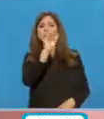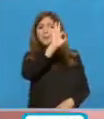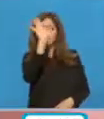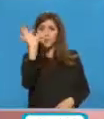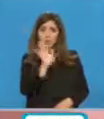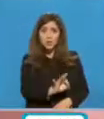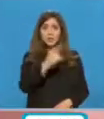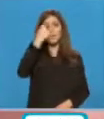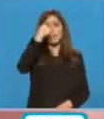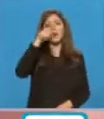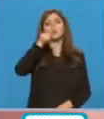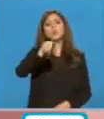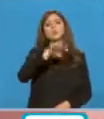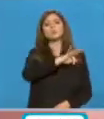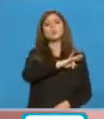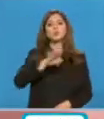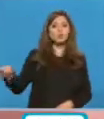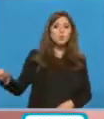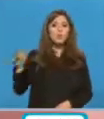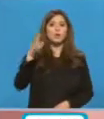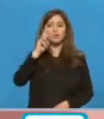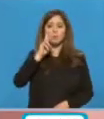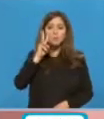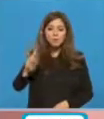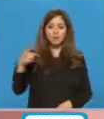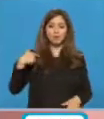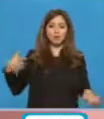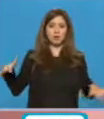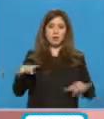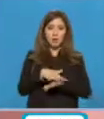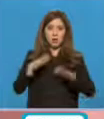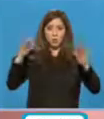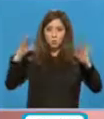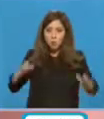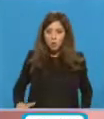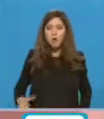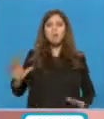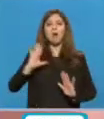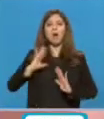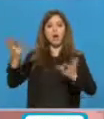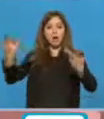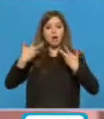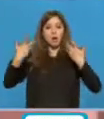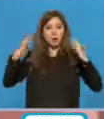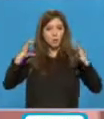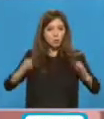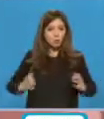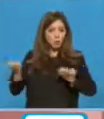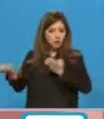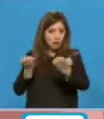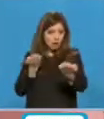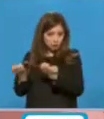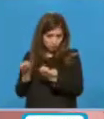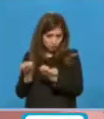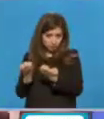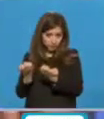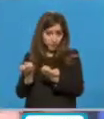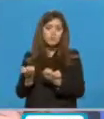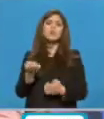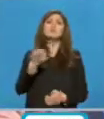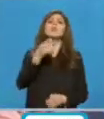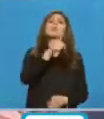ciento para que puedas notar, por ejemplo, los resultados del ejercicio. Así es mucho. Es muy importante siempre